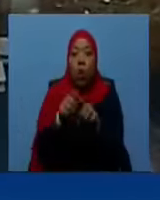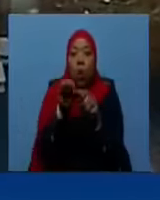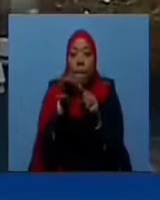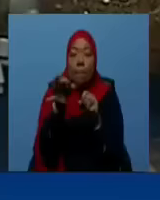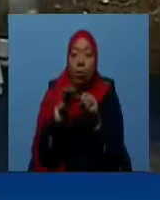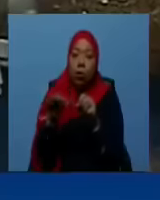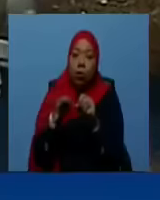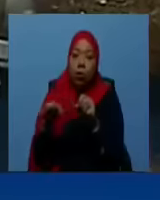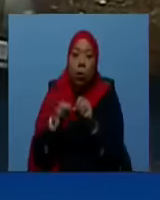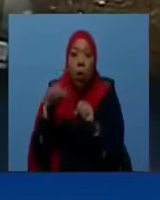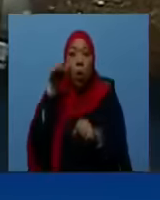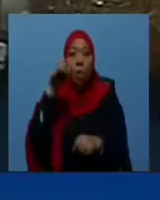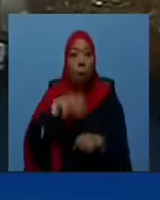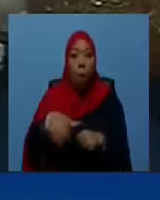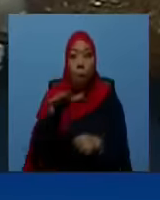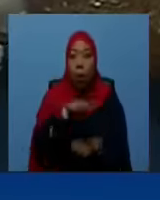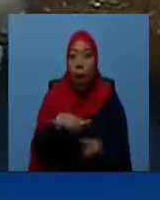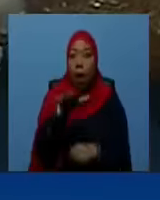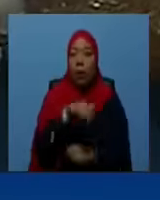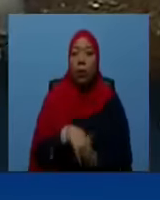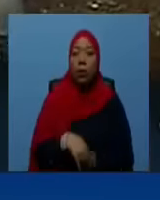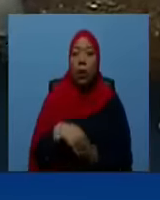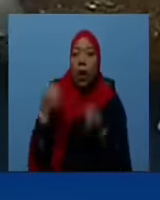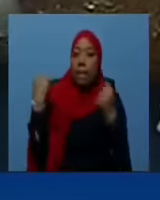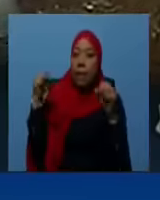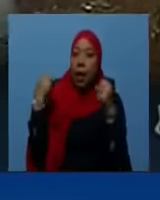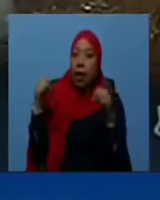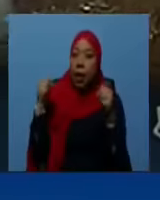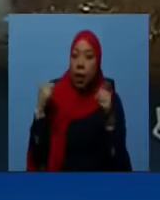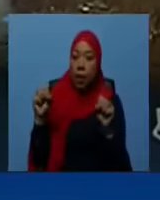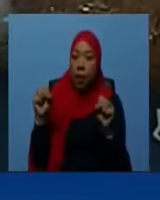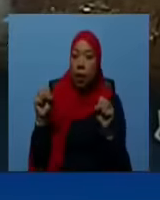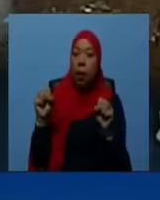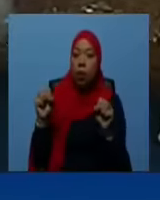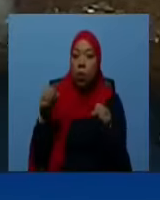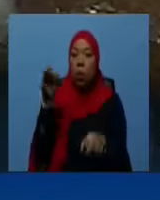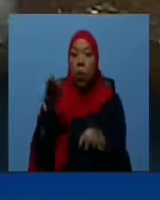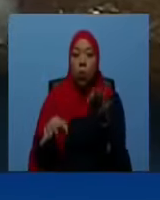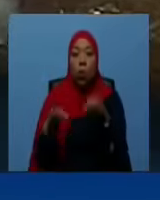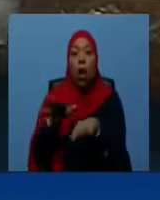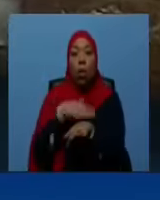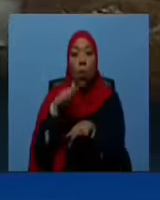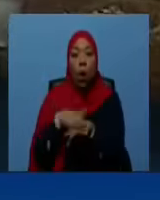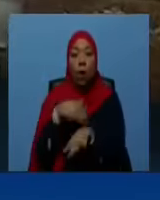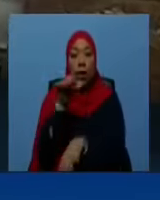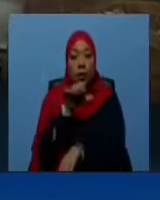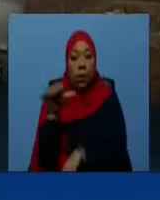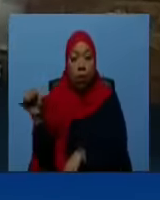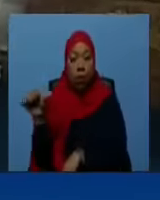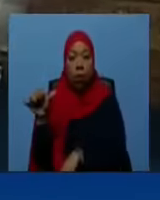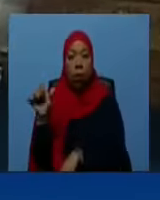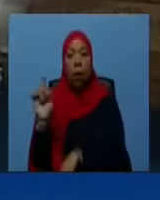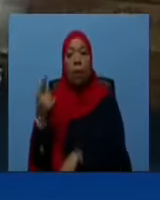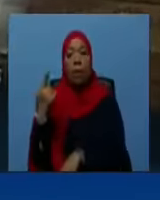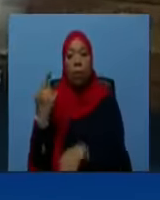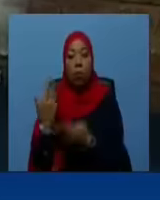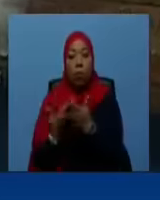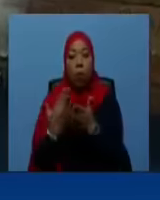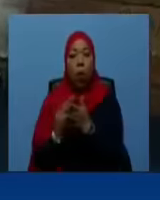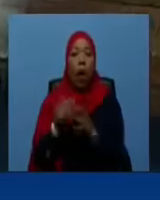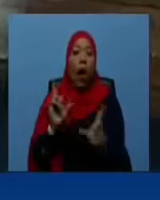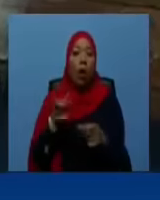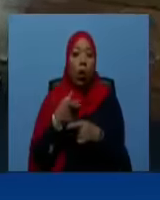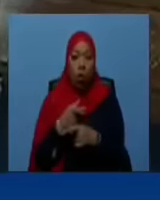municipales, populares. Y prácticamente el jueves de esa semana, el primero de